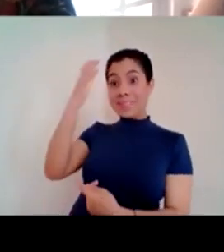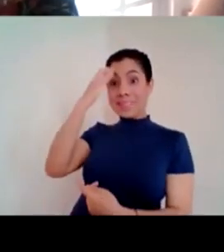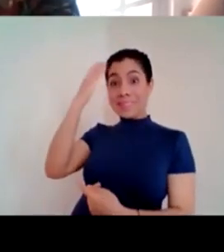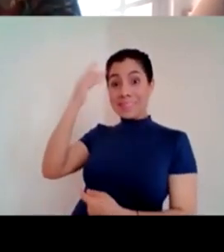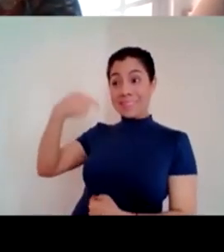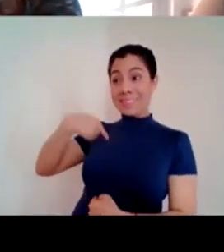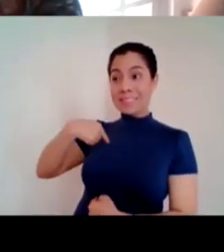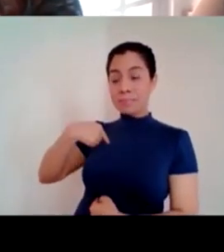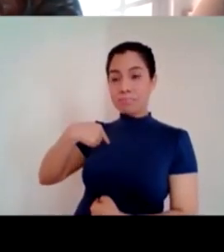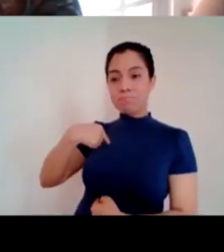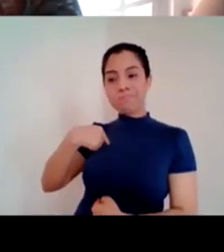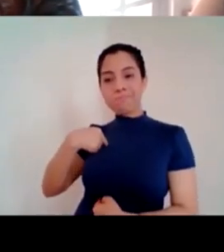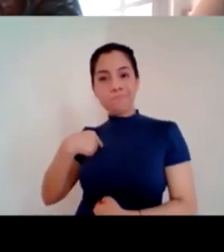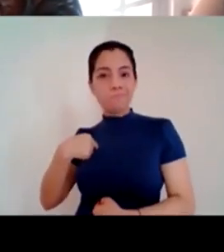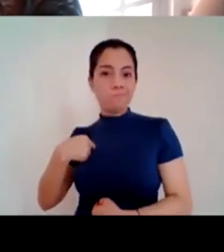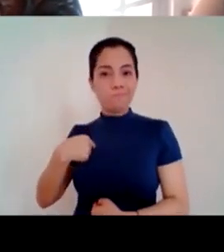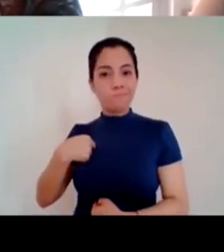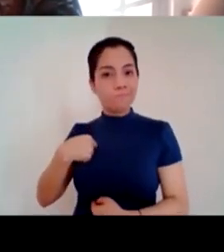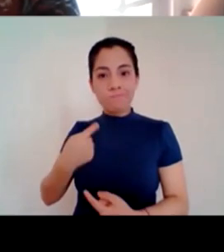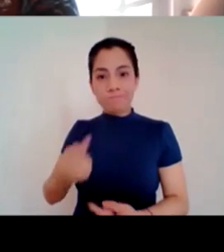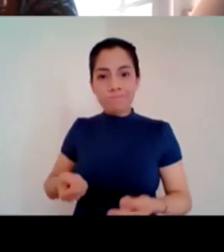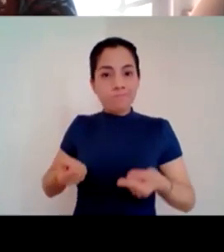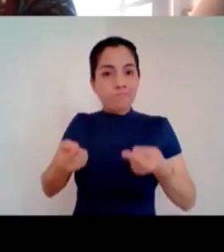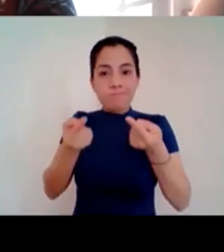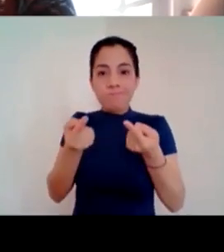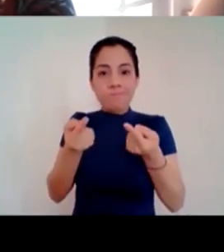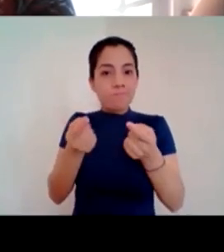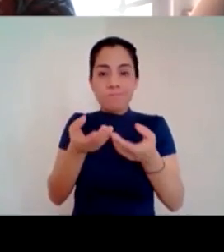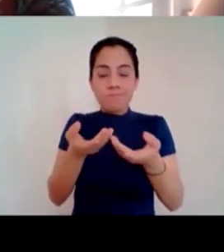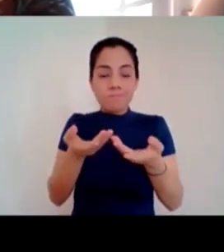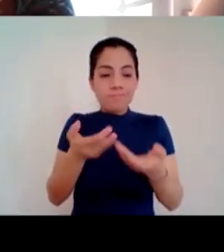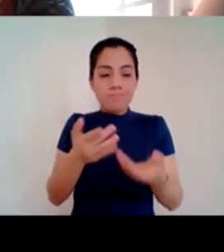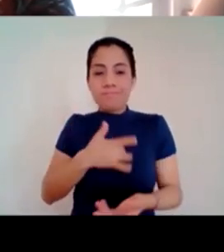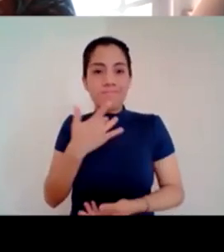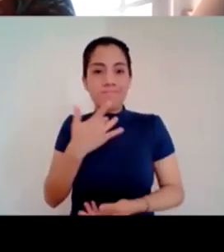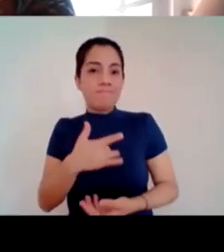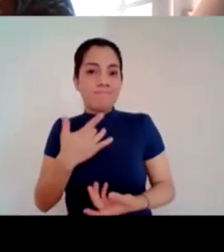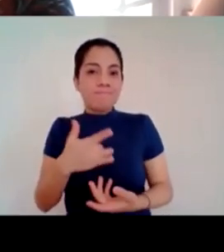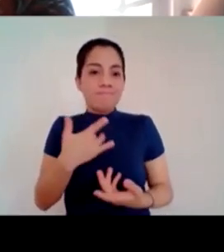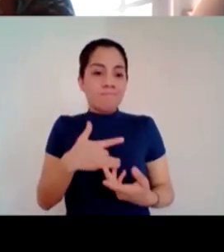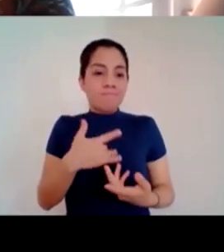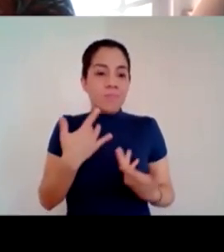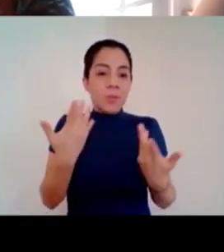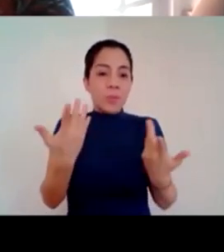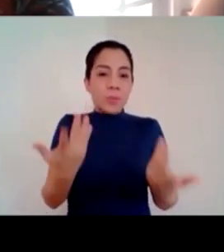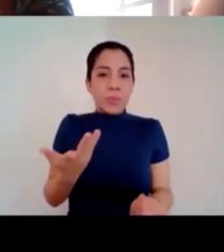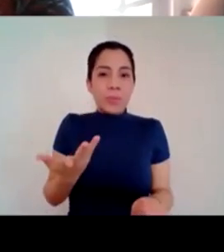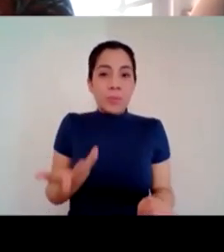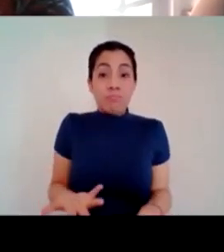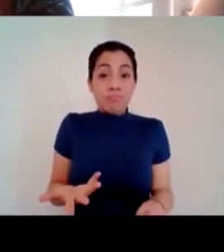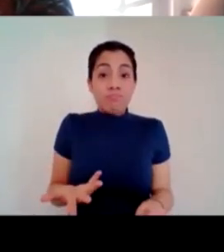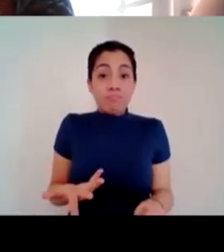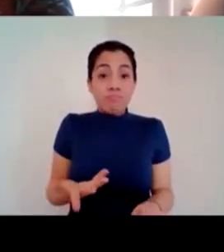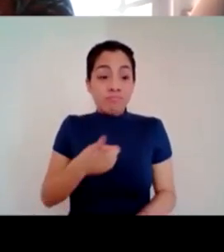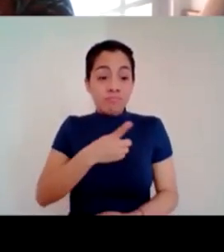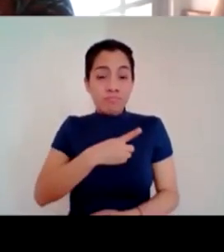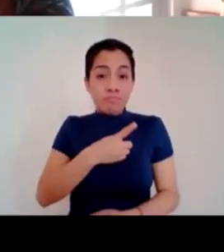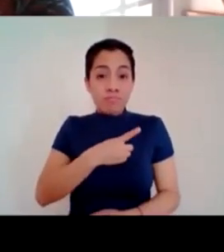esto me parece fundamental ese reconocimiento es el que muchas veces